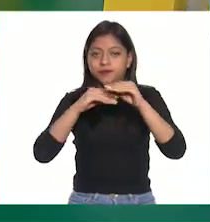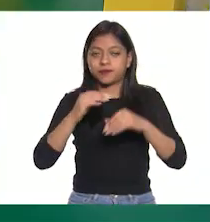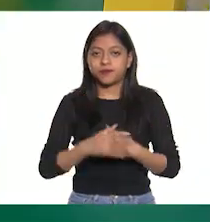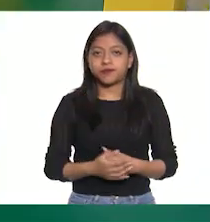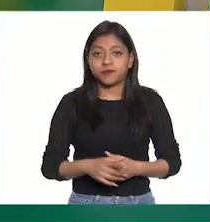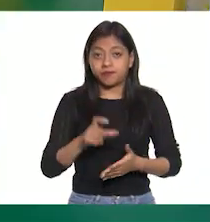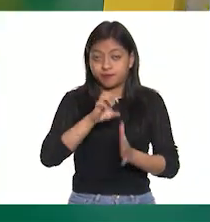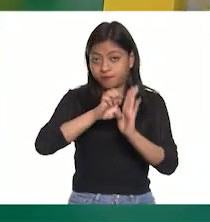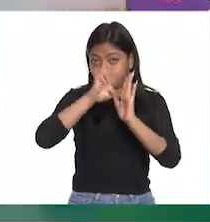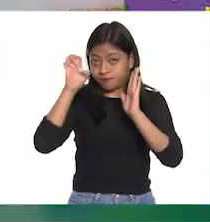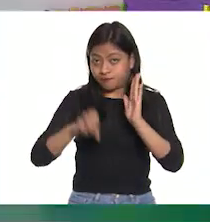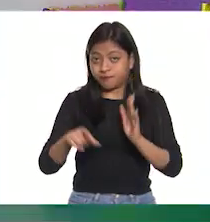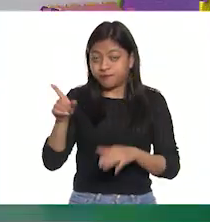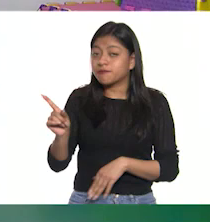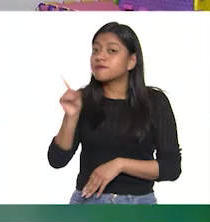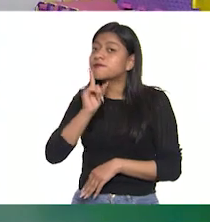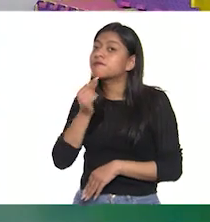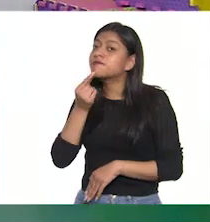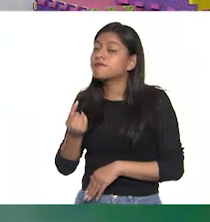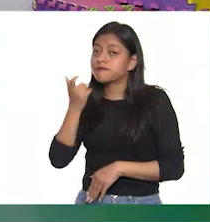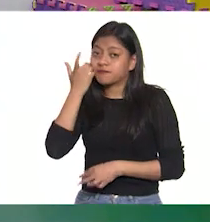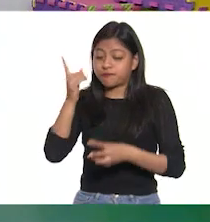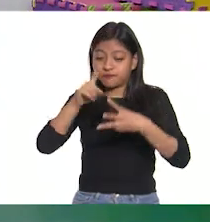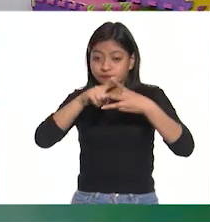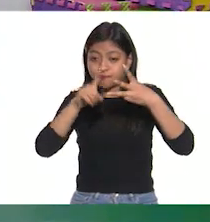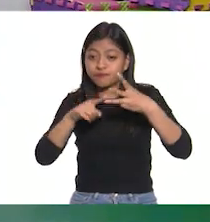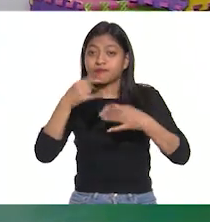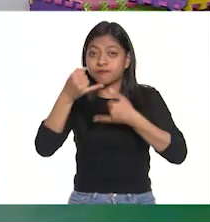Ale? Tendría que pagar